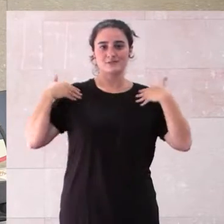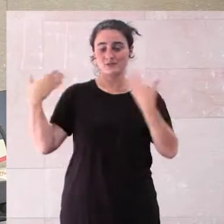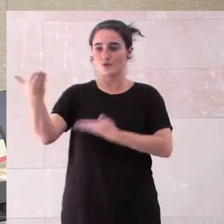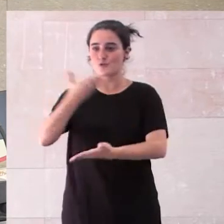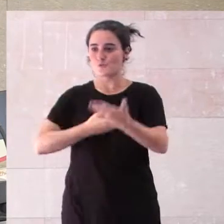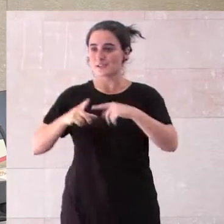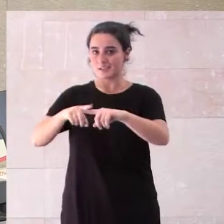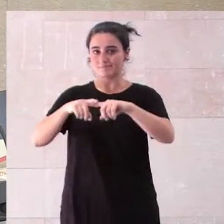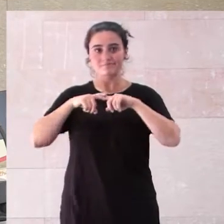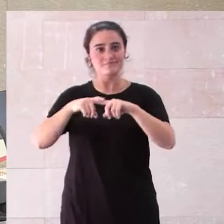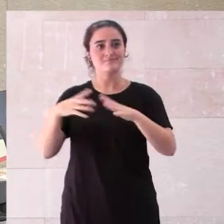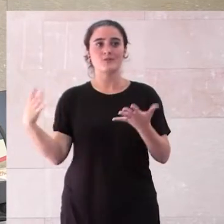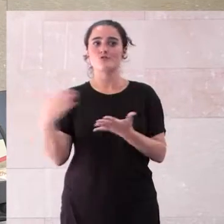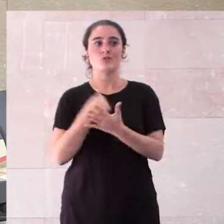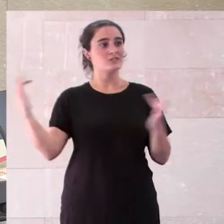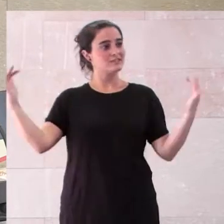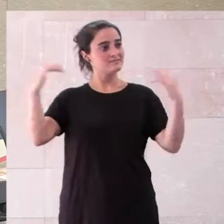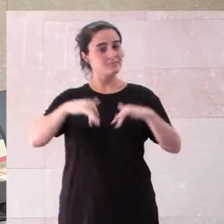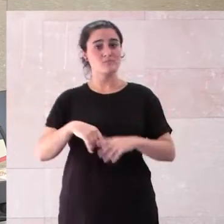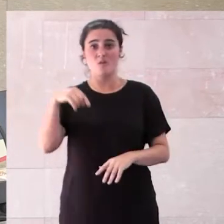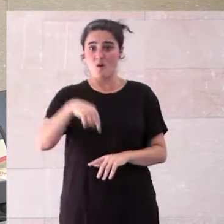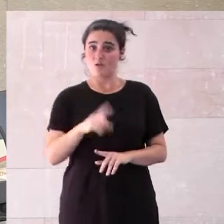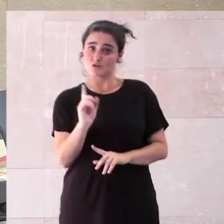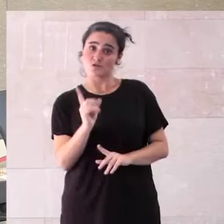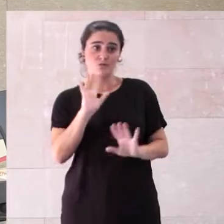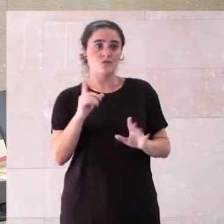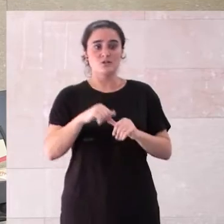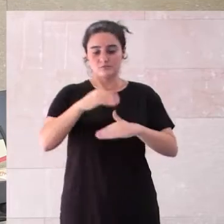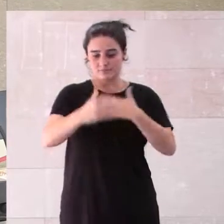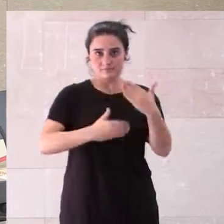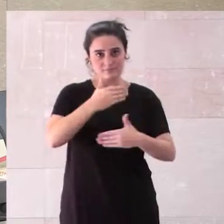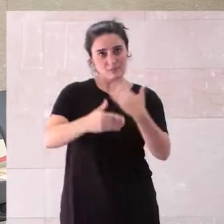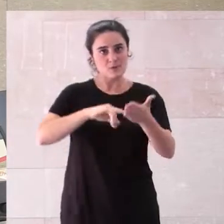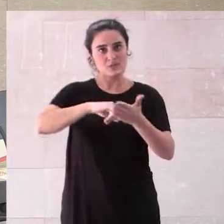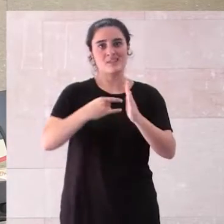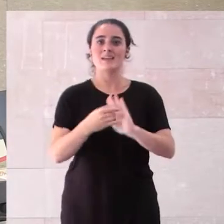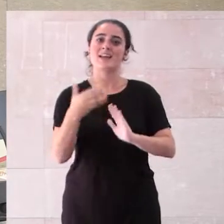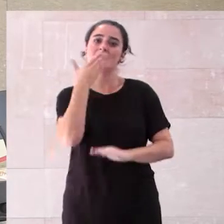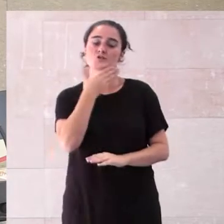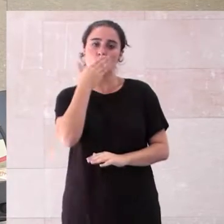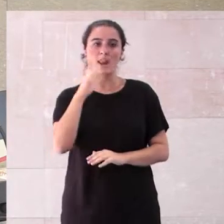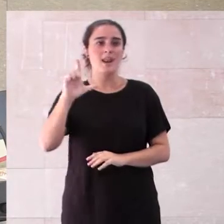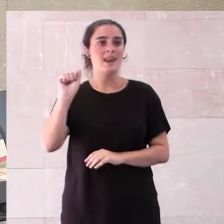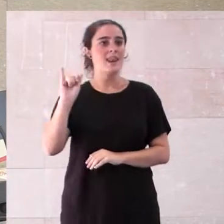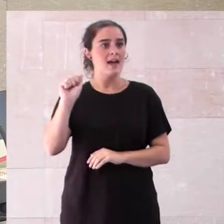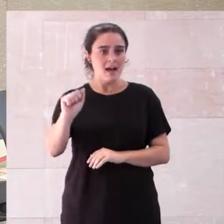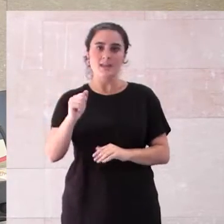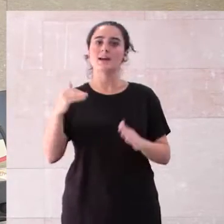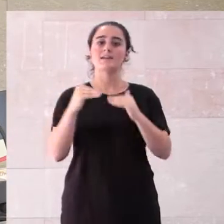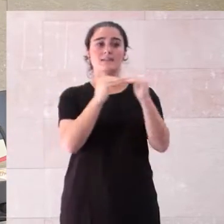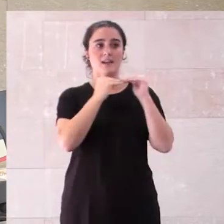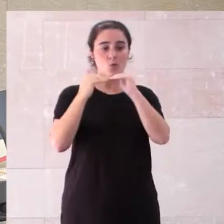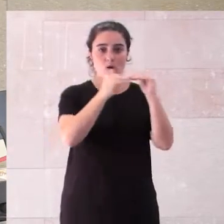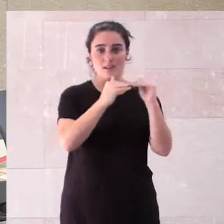que asistís hoy al acto, y no solo en el acto de hoy, sino a lo largo del proceso de construcción de esta escuela, de Laia Eskola, la Escuela para la Igualdad